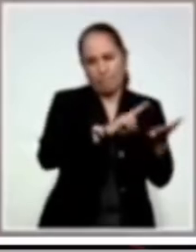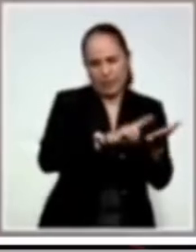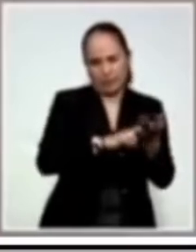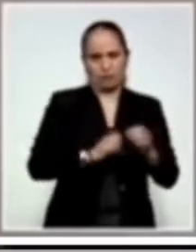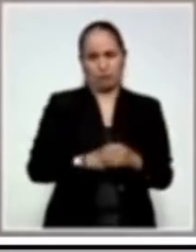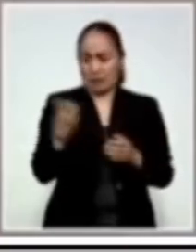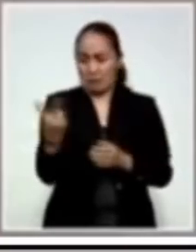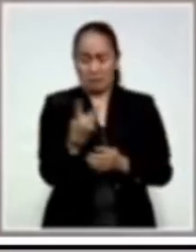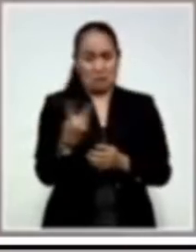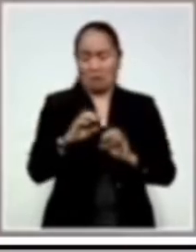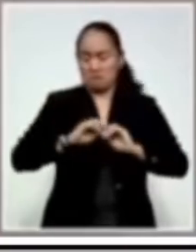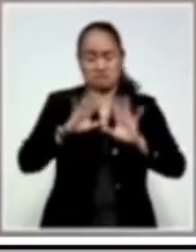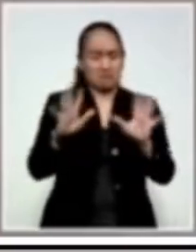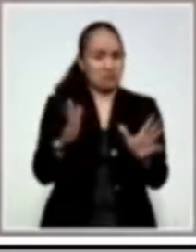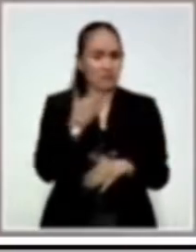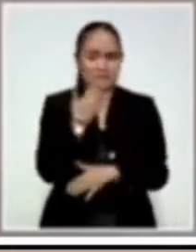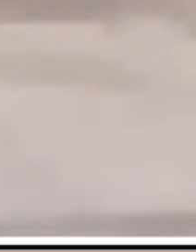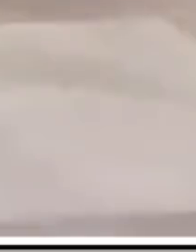agua.